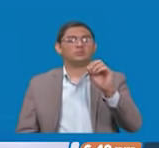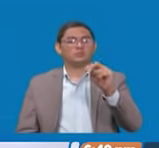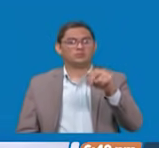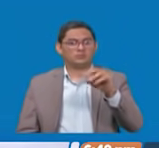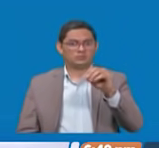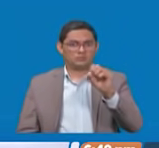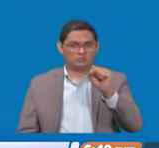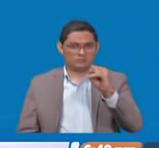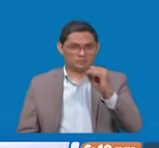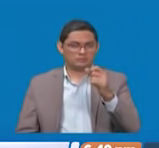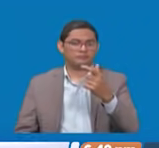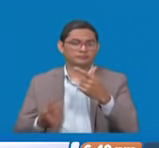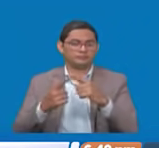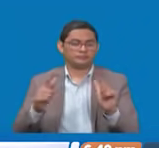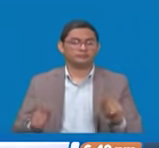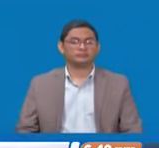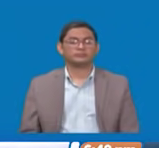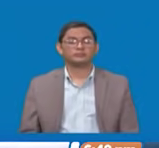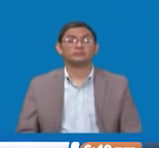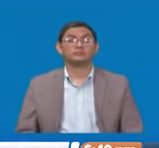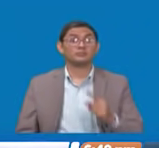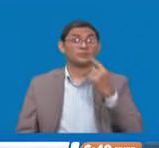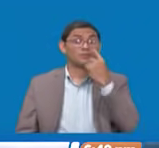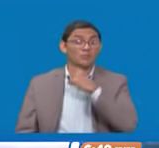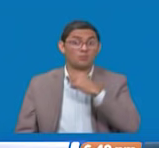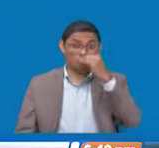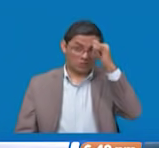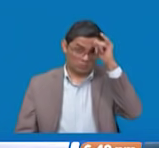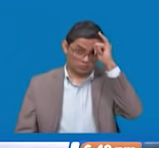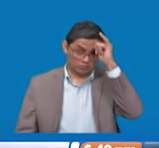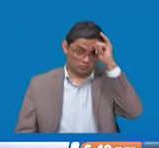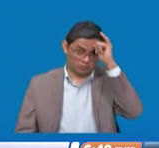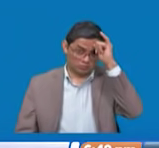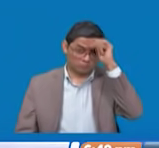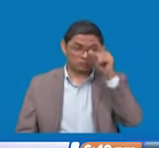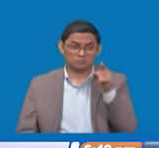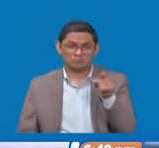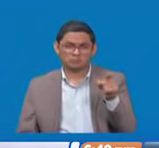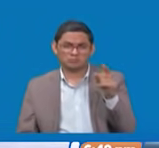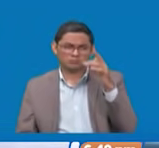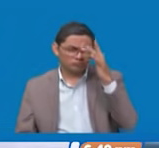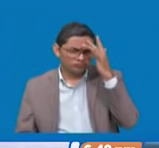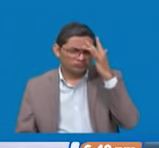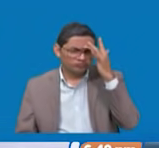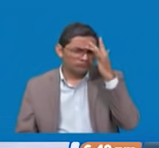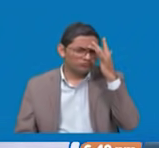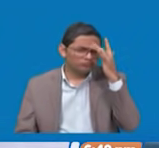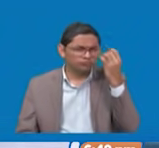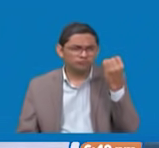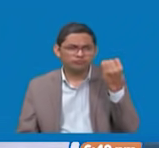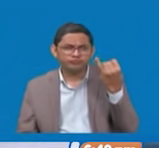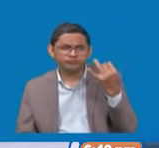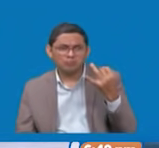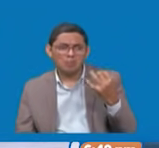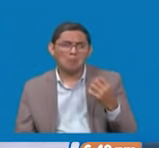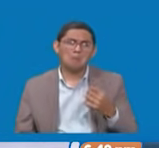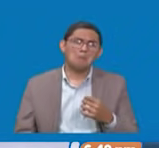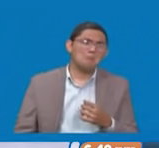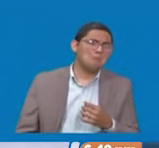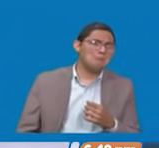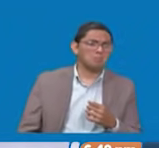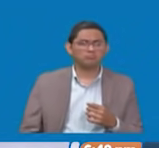en la provincia de bocas del toro los cuales sus indicadores epidemiológicos nos permiten